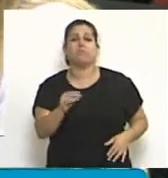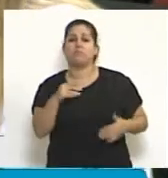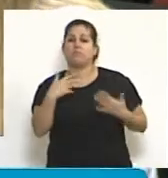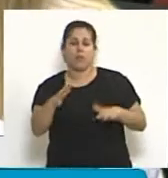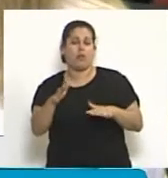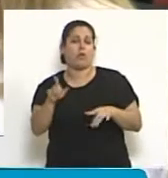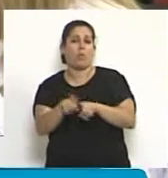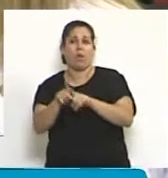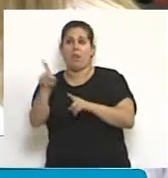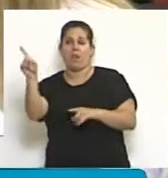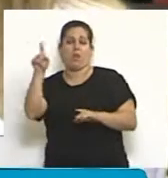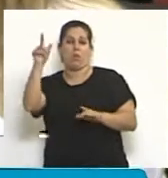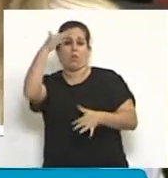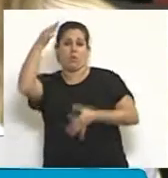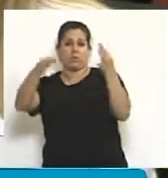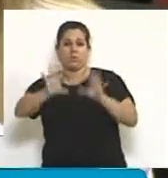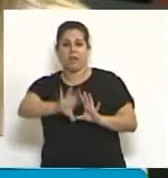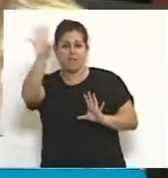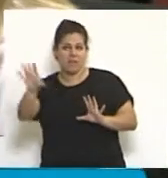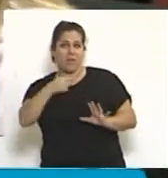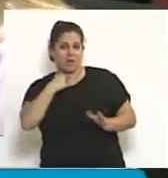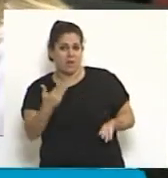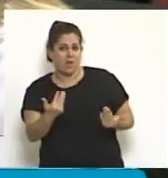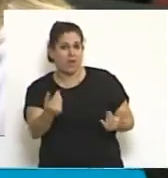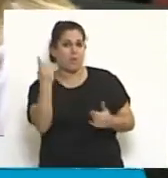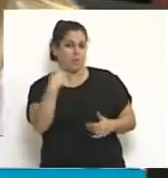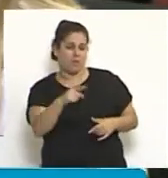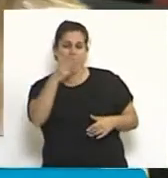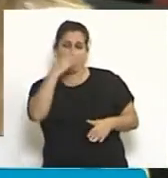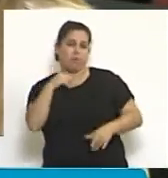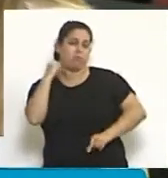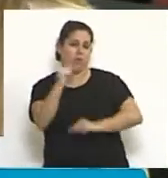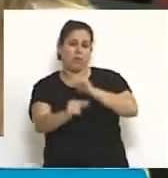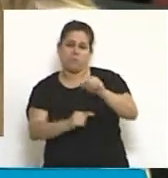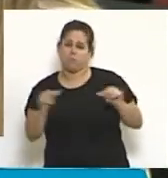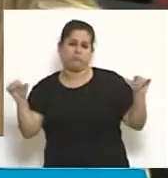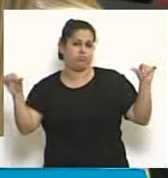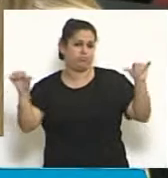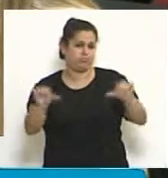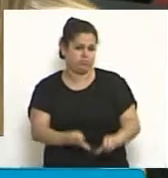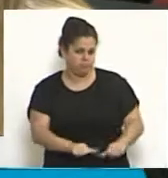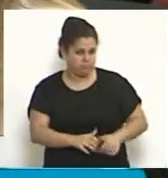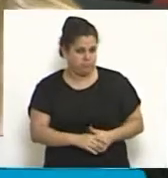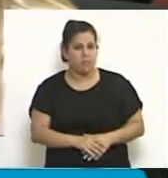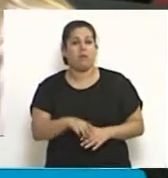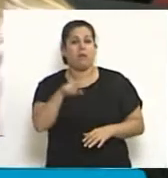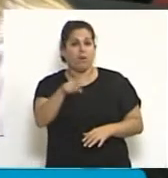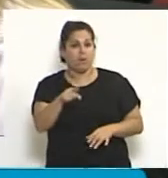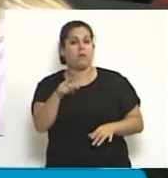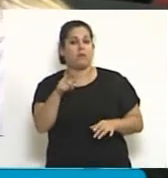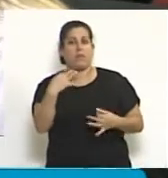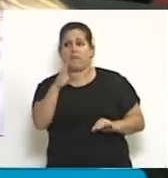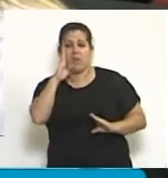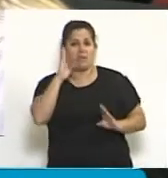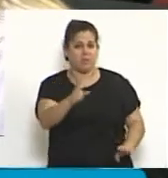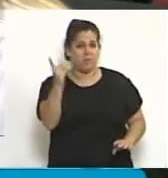de la justicia federal y nacional fue entrando en una situación de crisis que era necesario